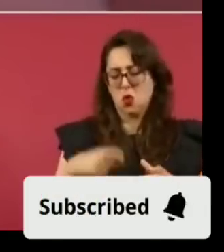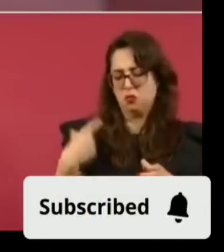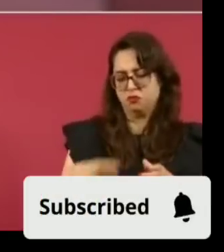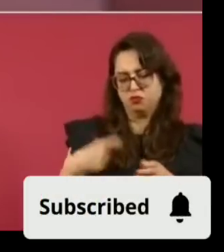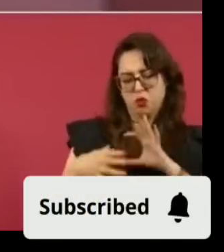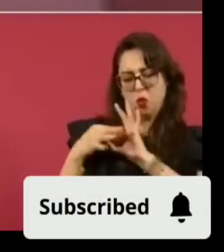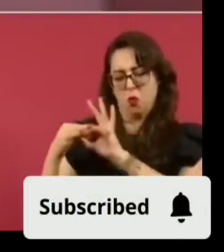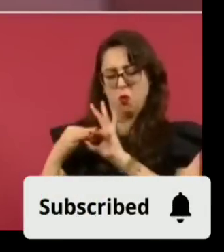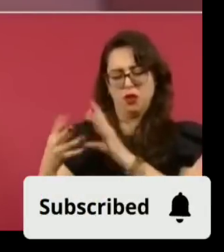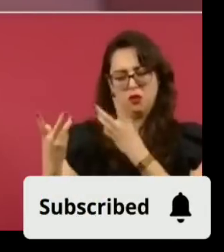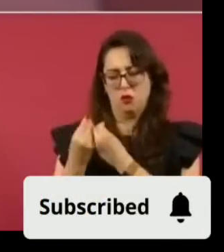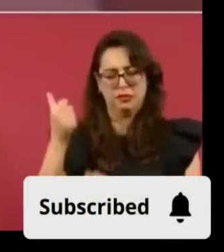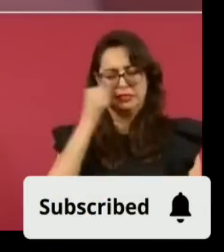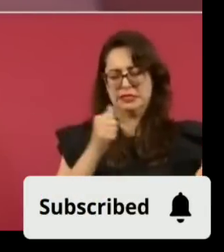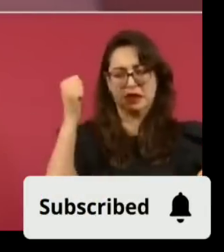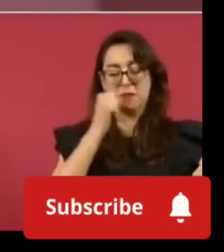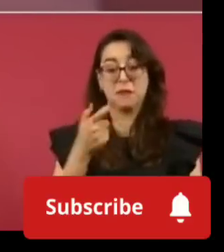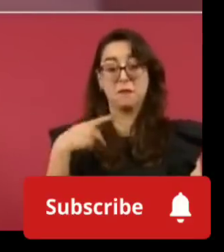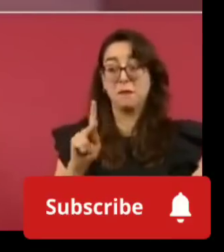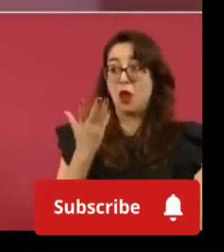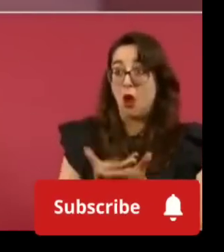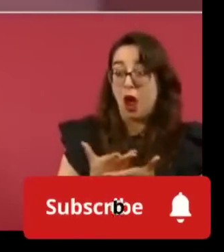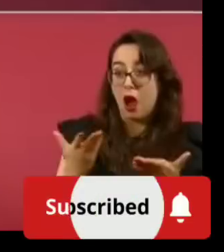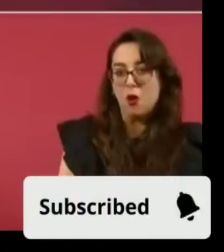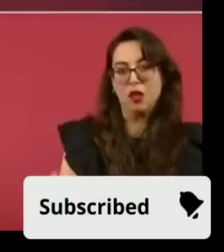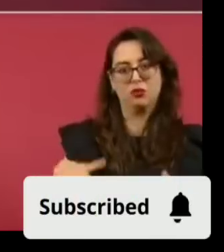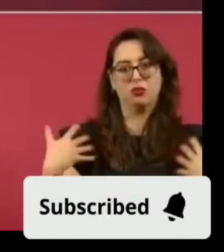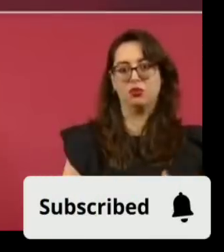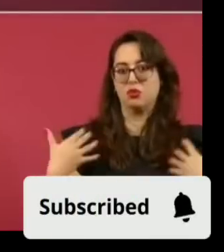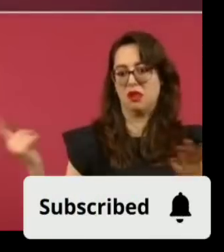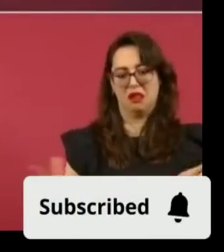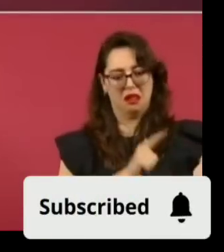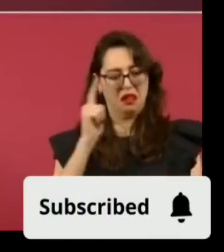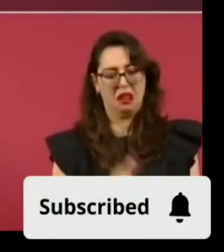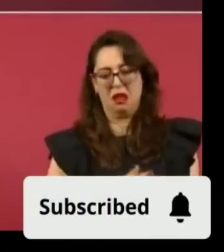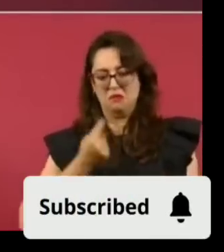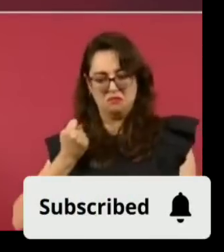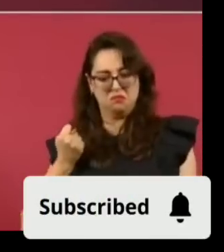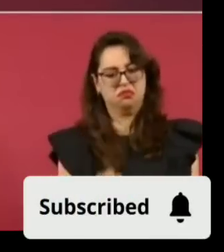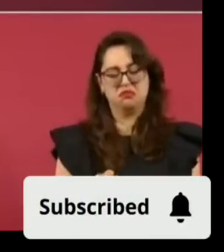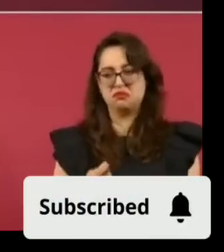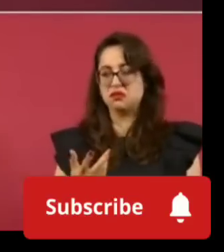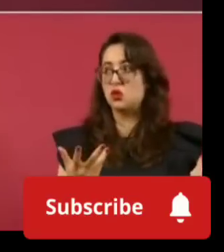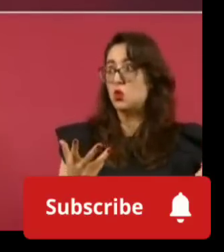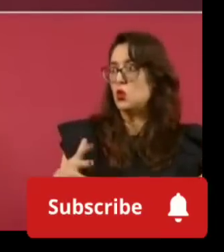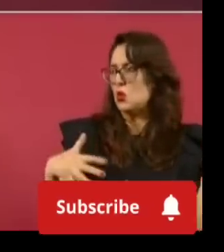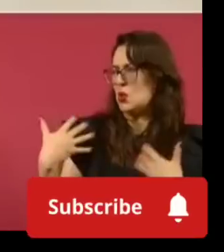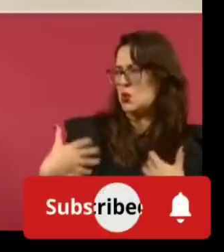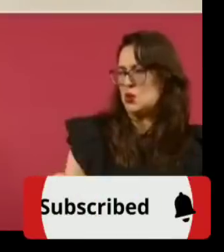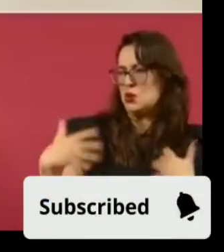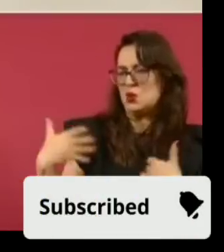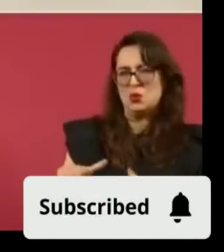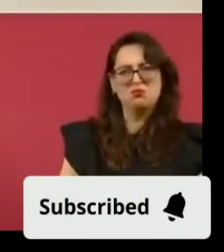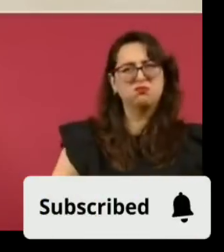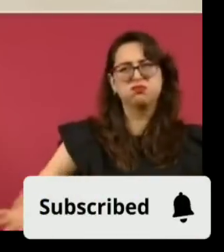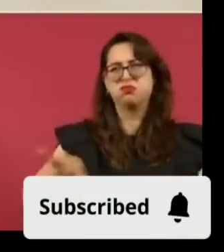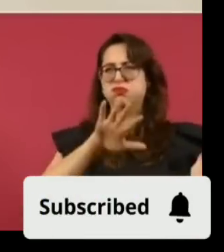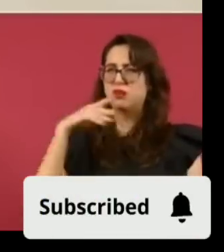pero ahora de manera descarada están al servicio de los